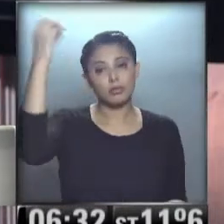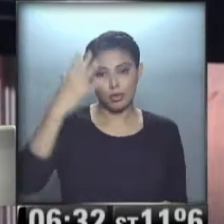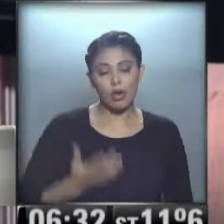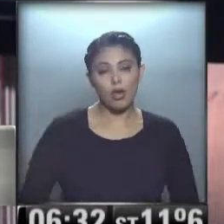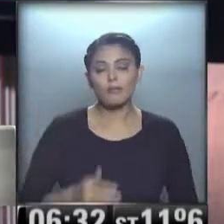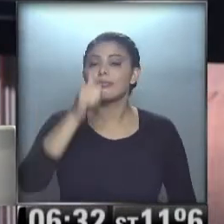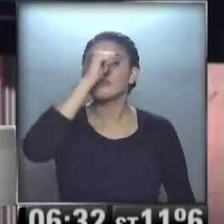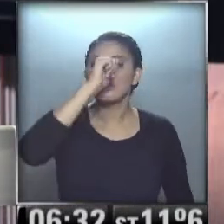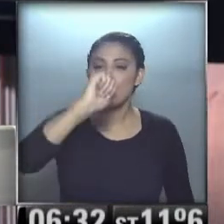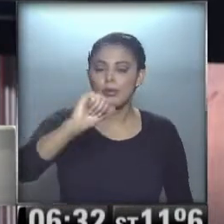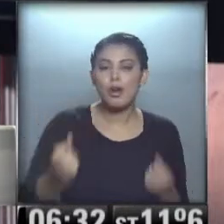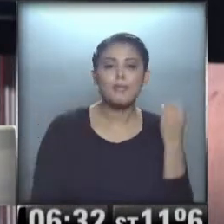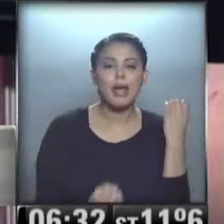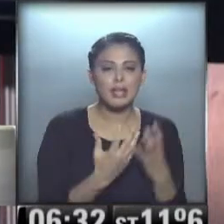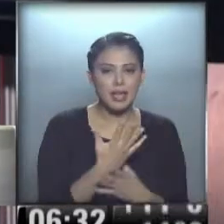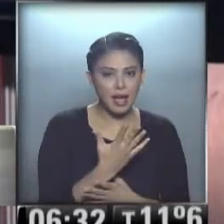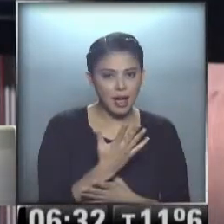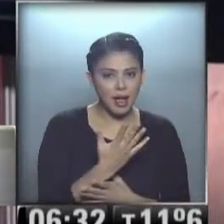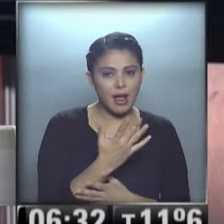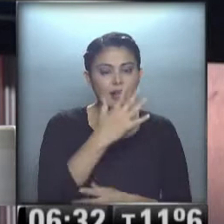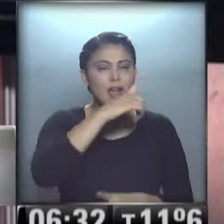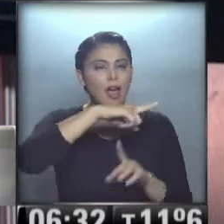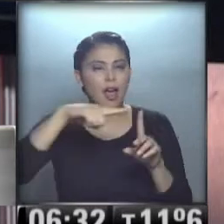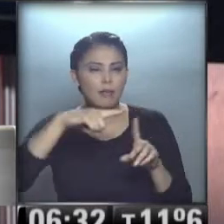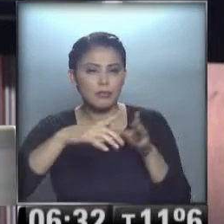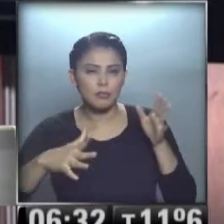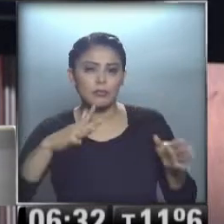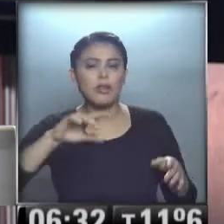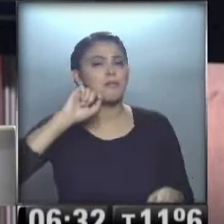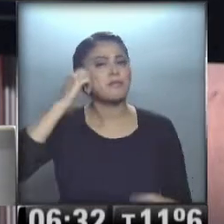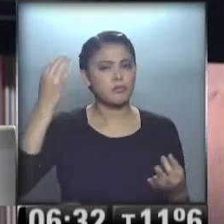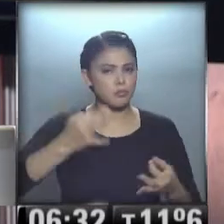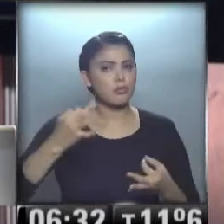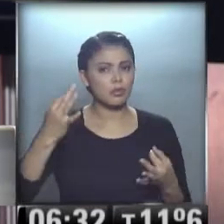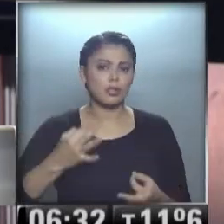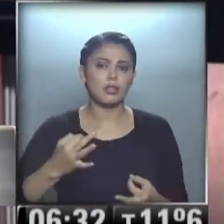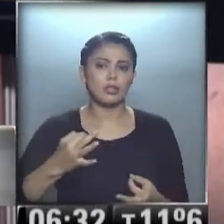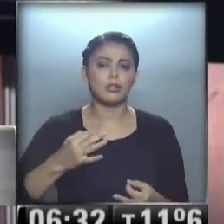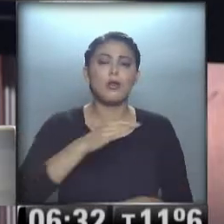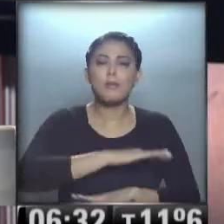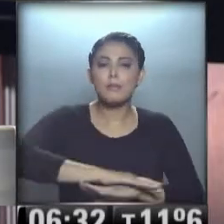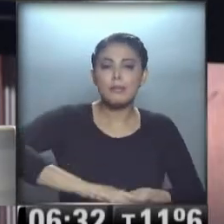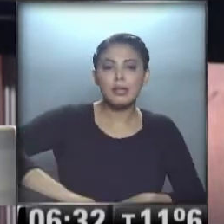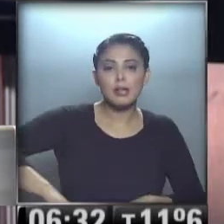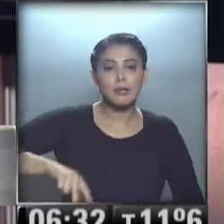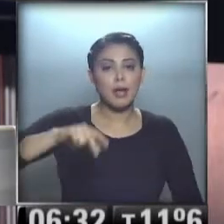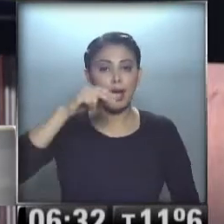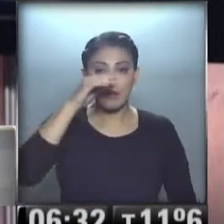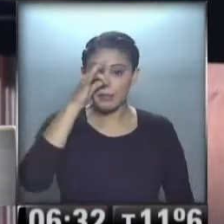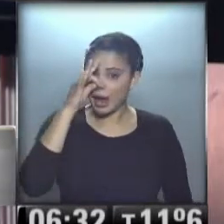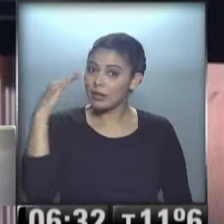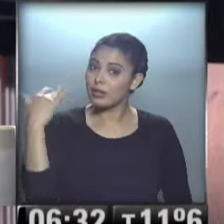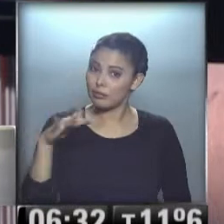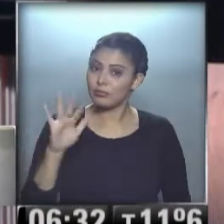El domingo a la mañana, la primer parte del domingo, va a estar muy lindo, muy agradable. La mínima 20 grados,